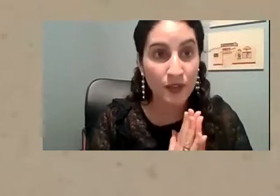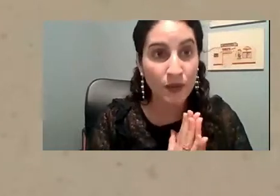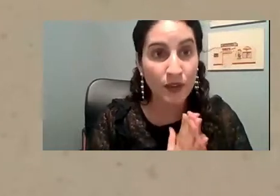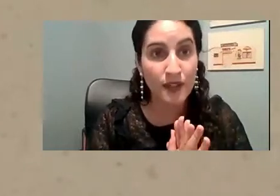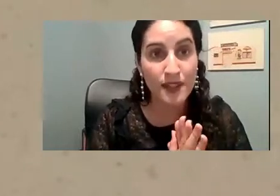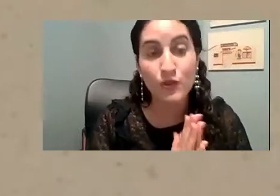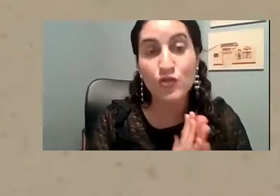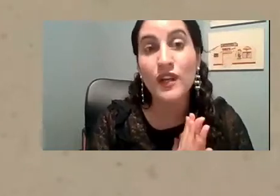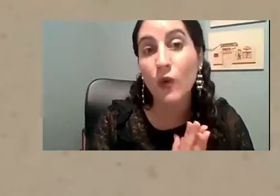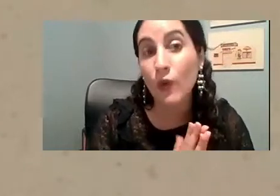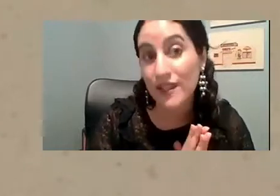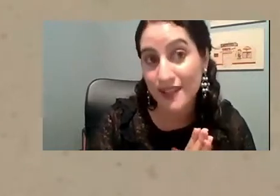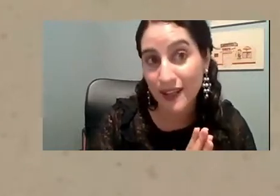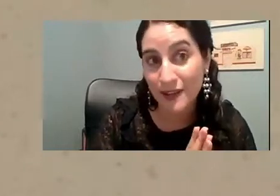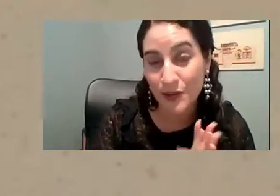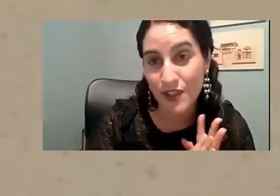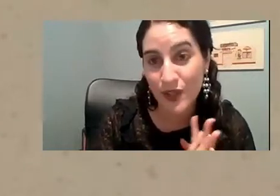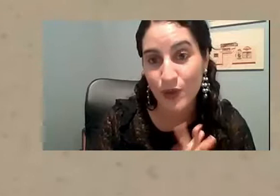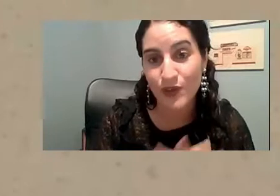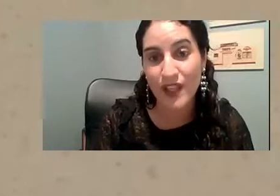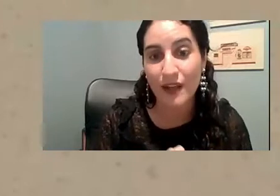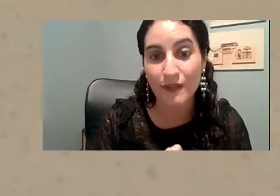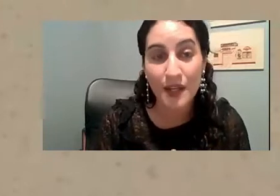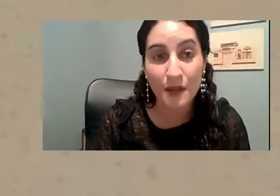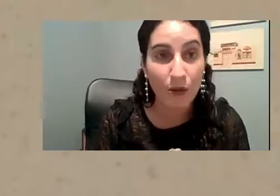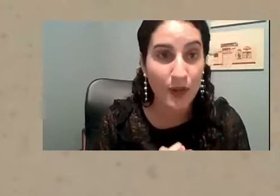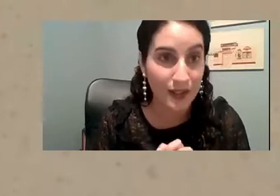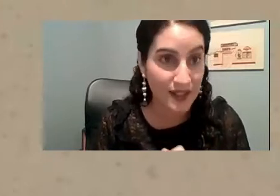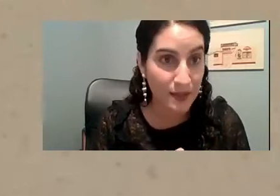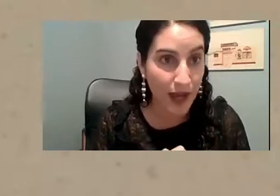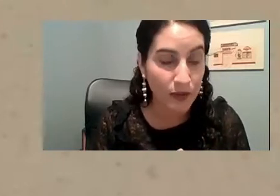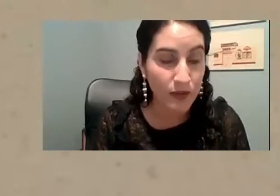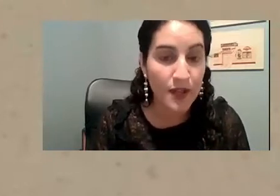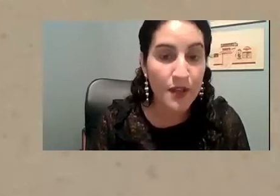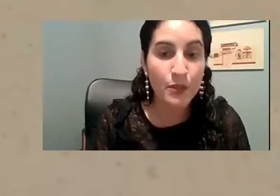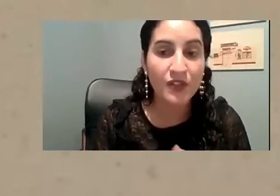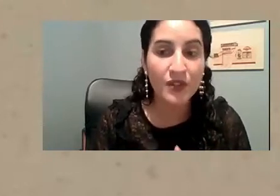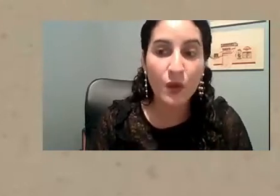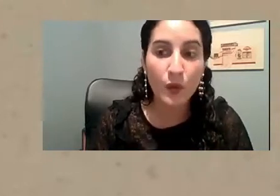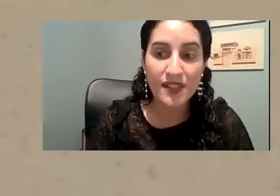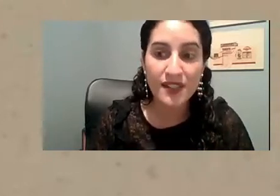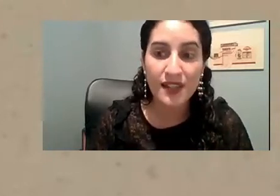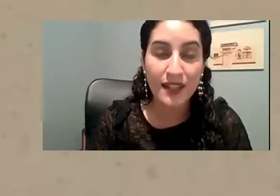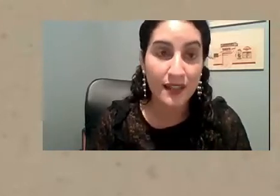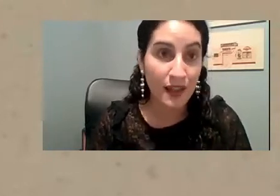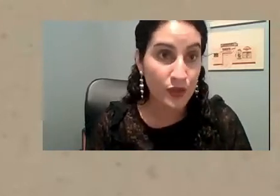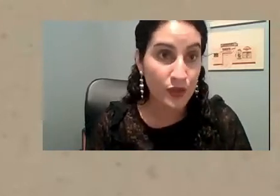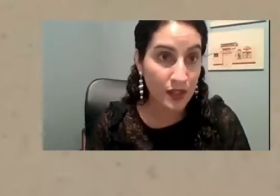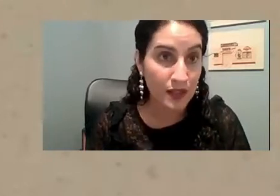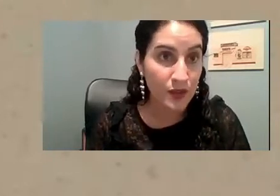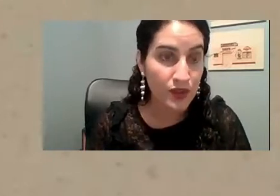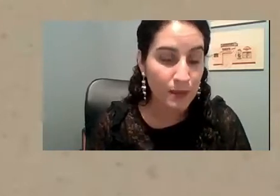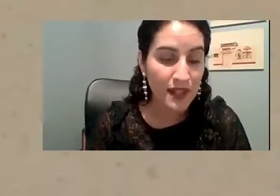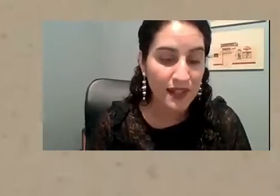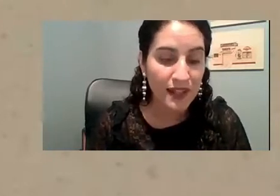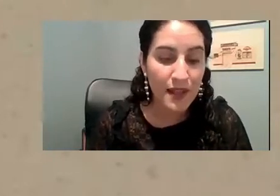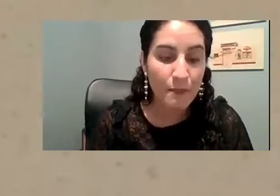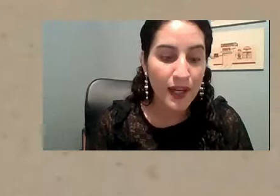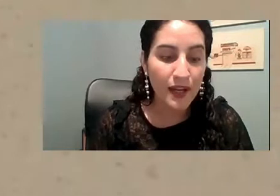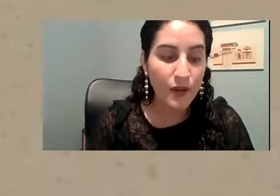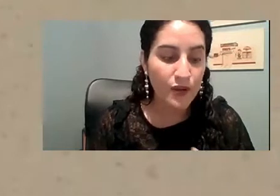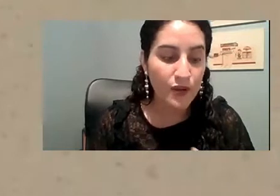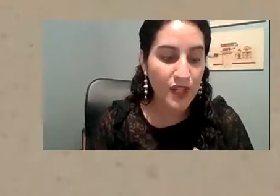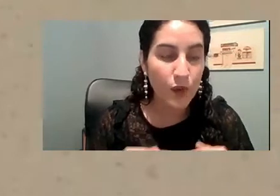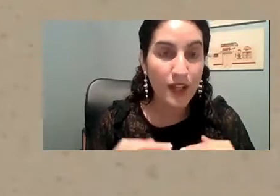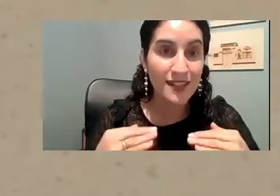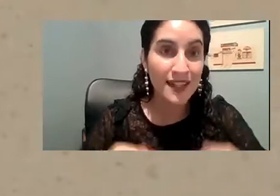de año hicimos una encuesta, no sé si es que ustedes la vieron o participaron, pero fue una encuesta dirigida a docentes justamente